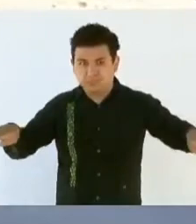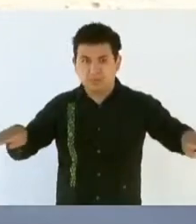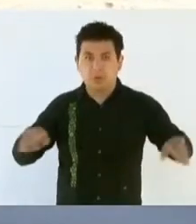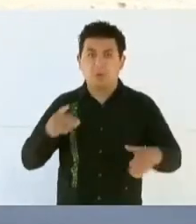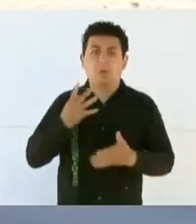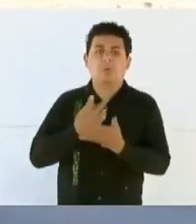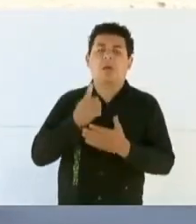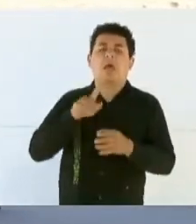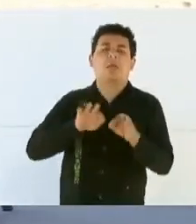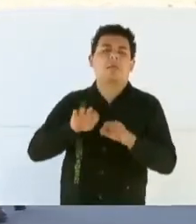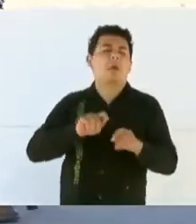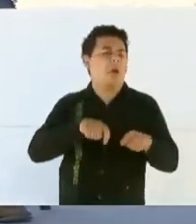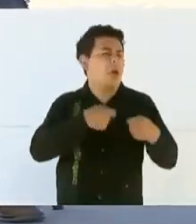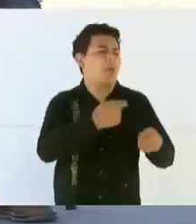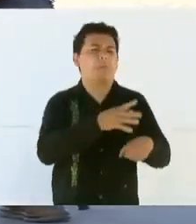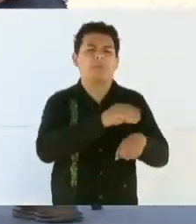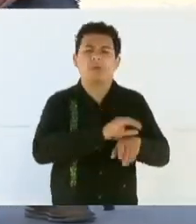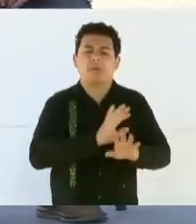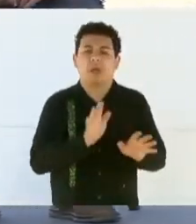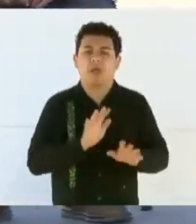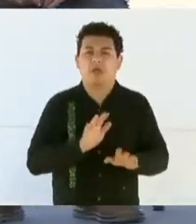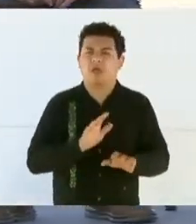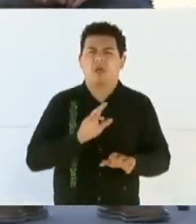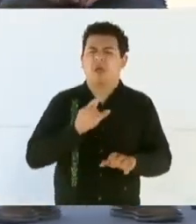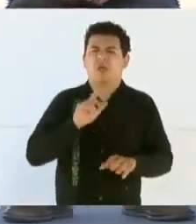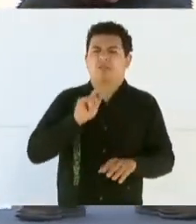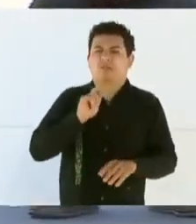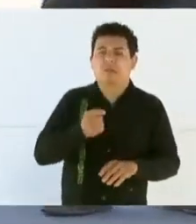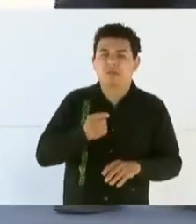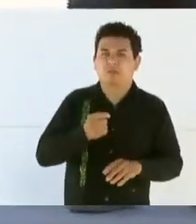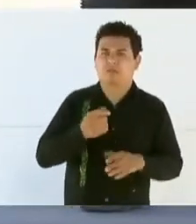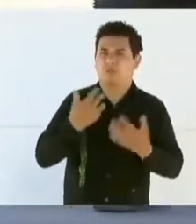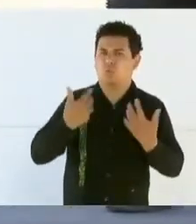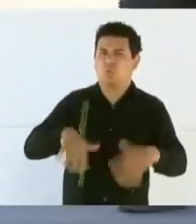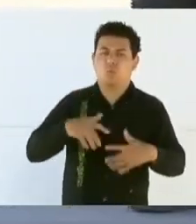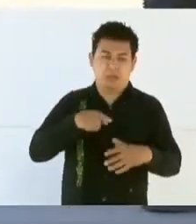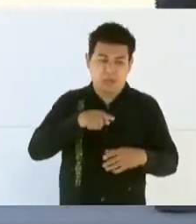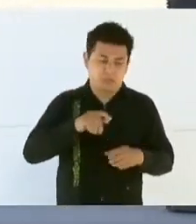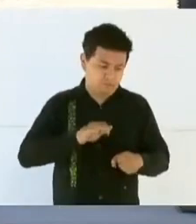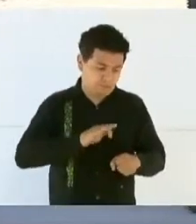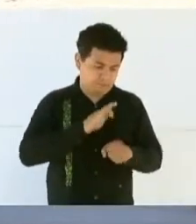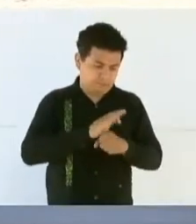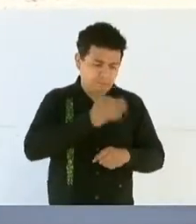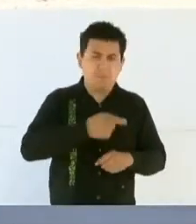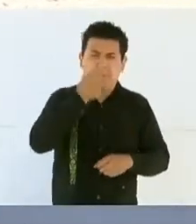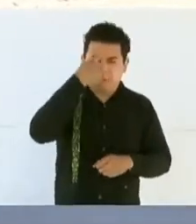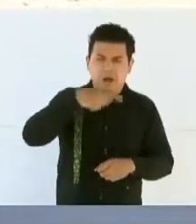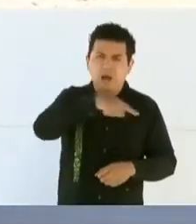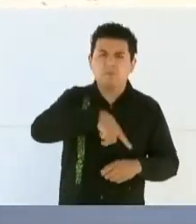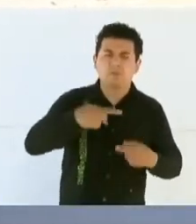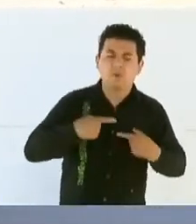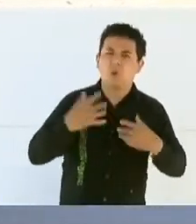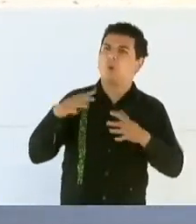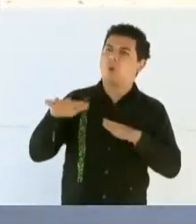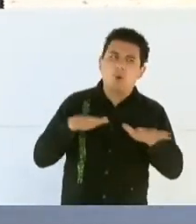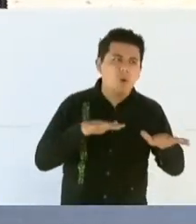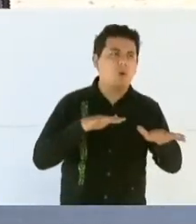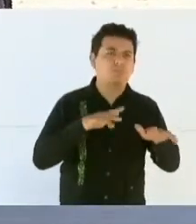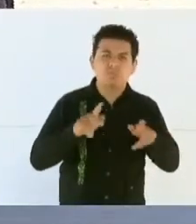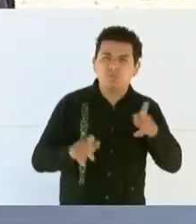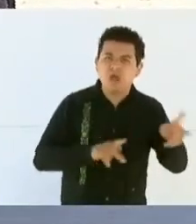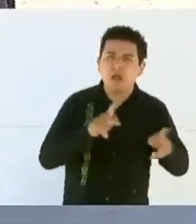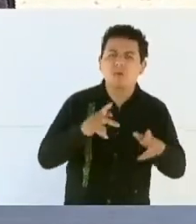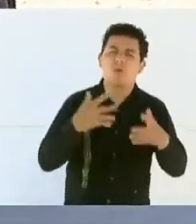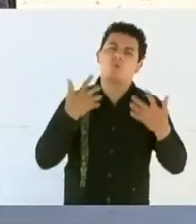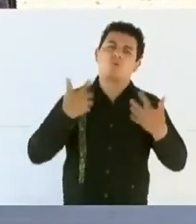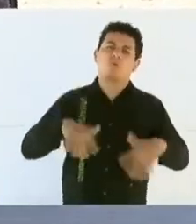más, sino antes bien se trató de fortalecer nuestros valores, como